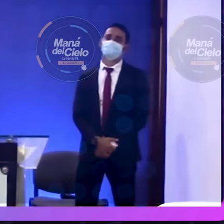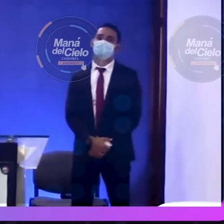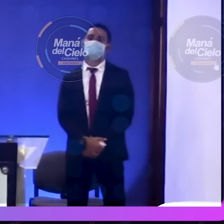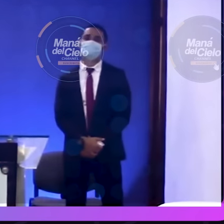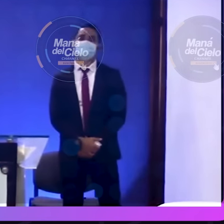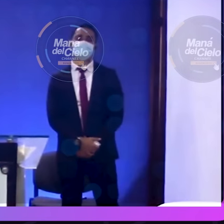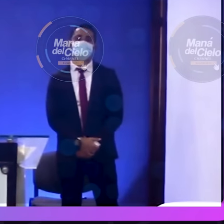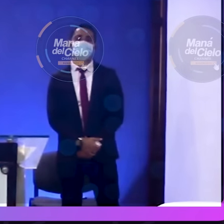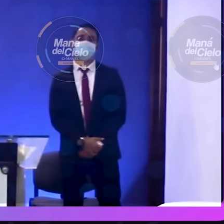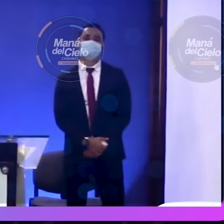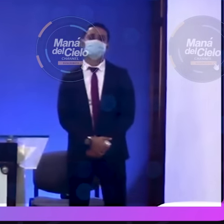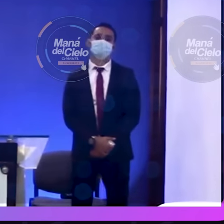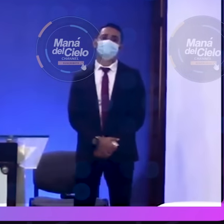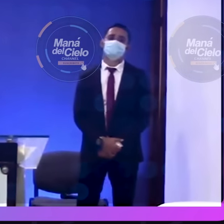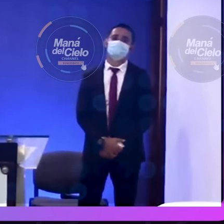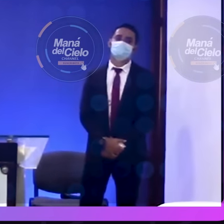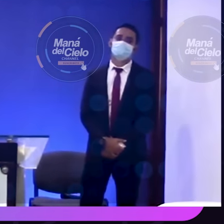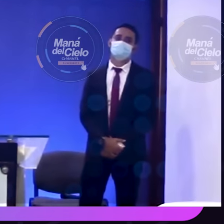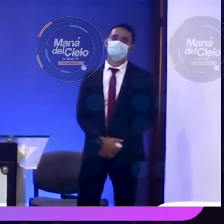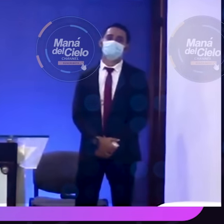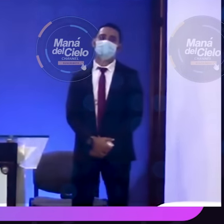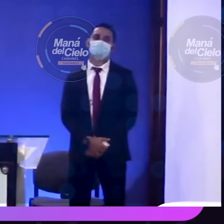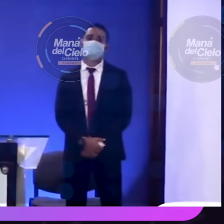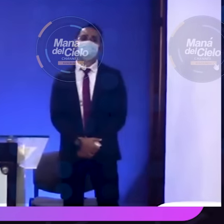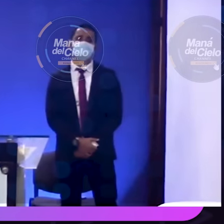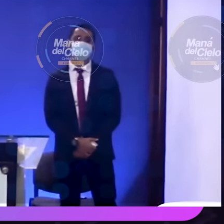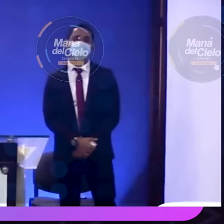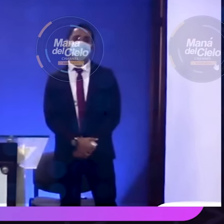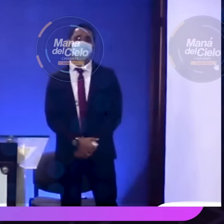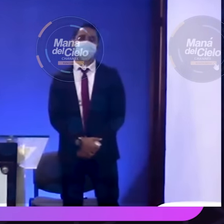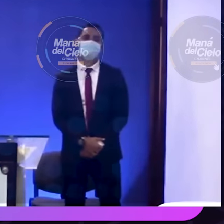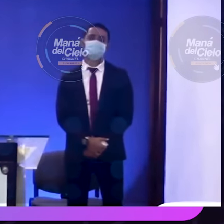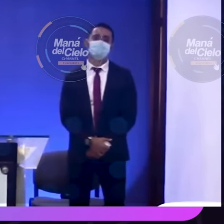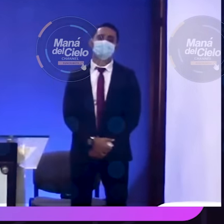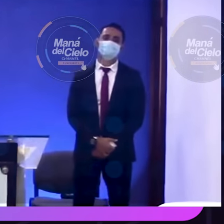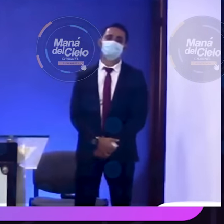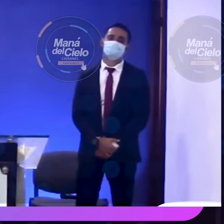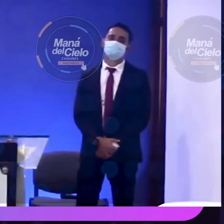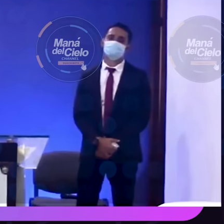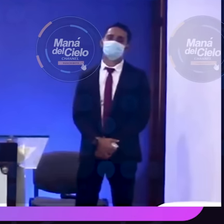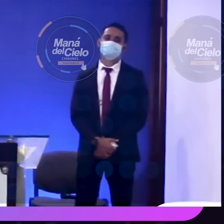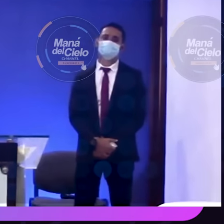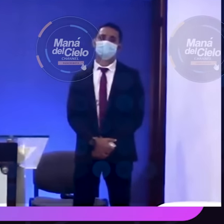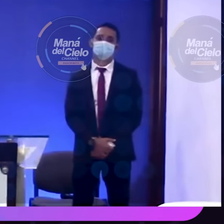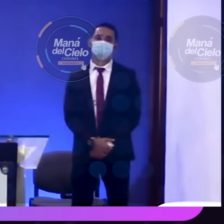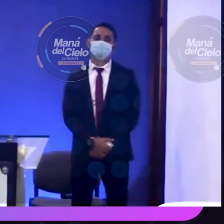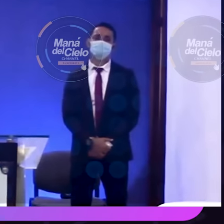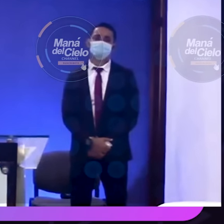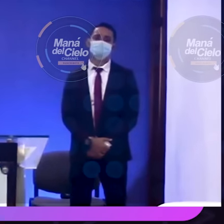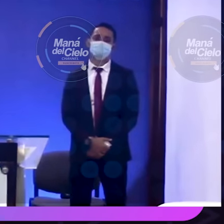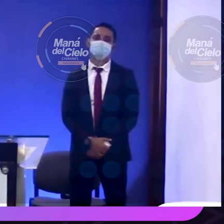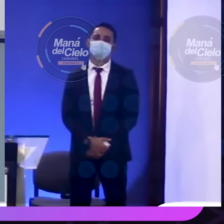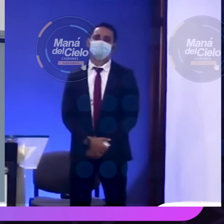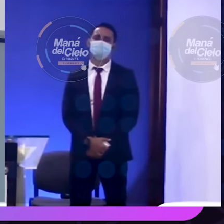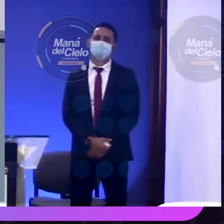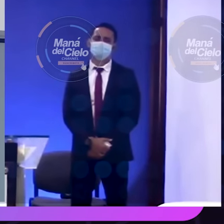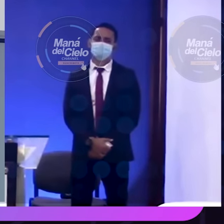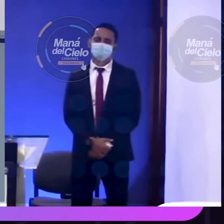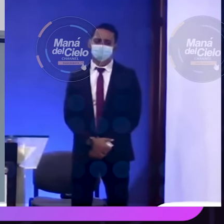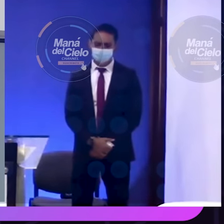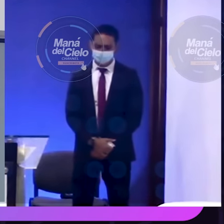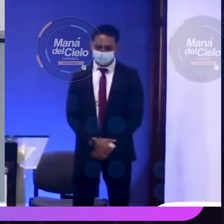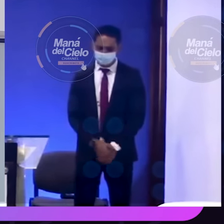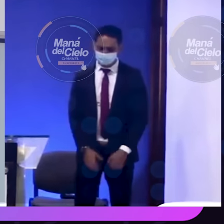en el culto, que están distraídos, no le están dando culto a Dios, simplemente porque no están enamorados. Levante las manos, iglesia,